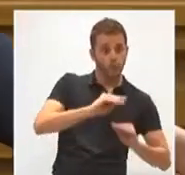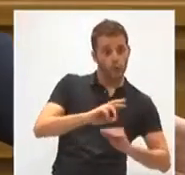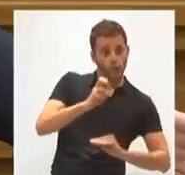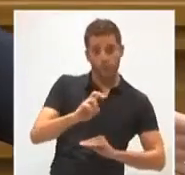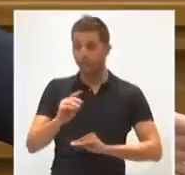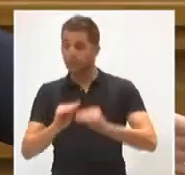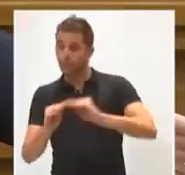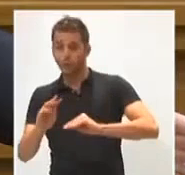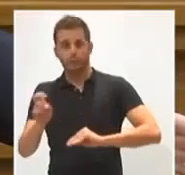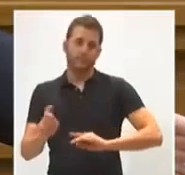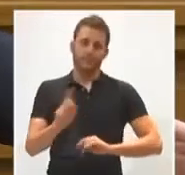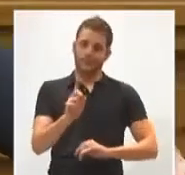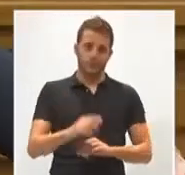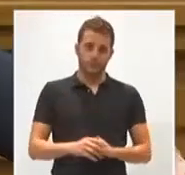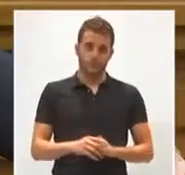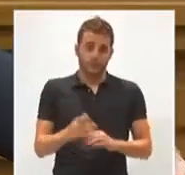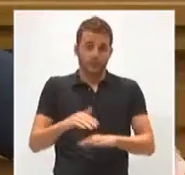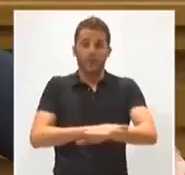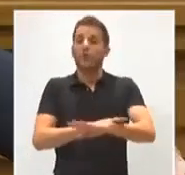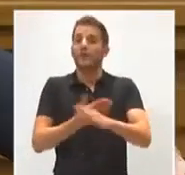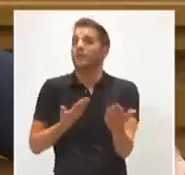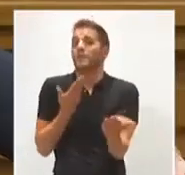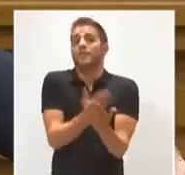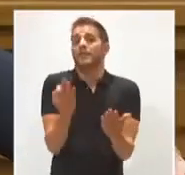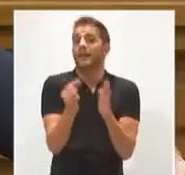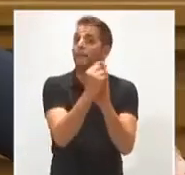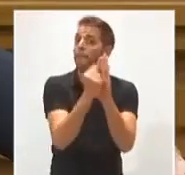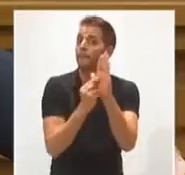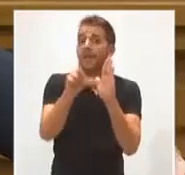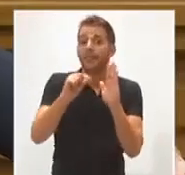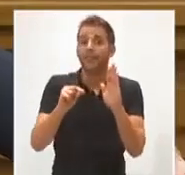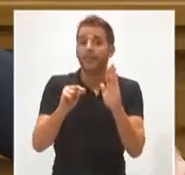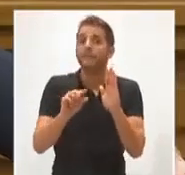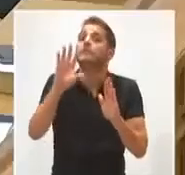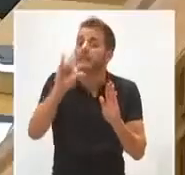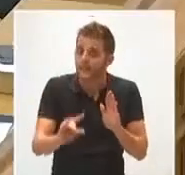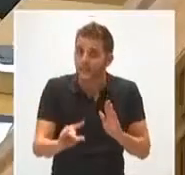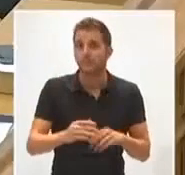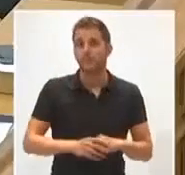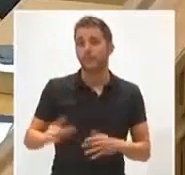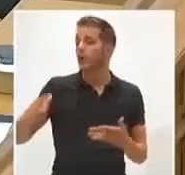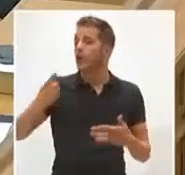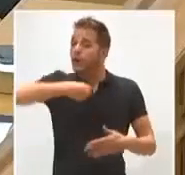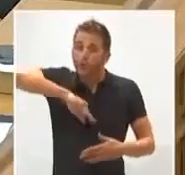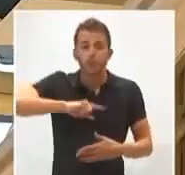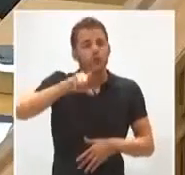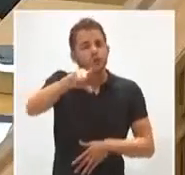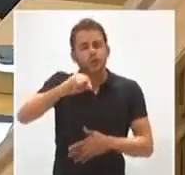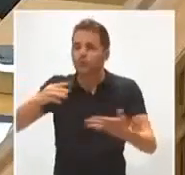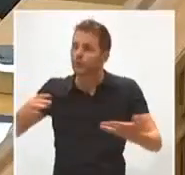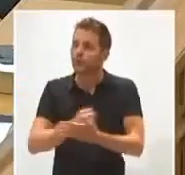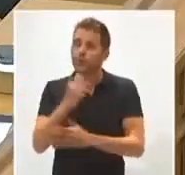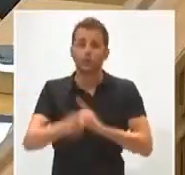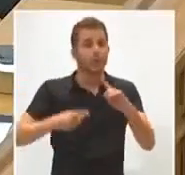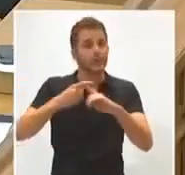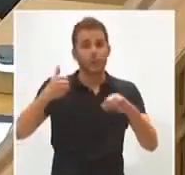que se le puede exigir un gobierno tomar medidas todas hemos tomado todas las medidas para cuidar de la salud de